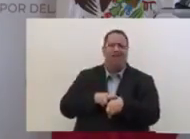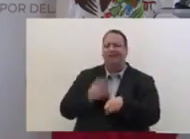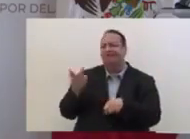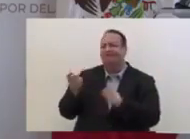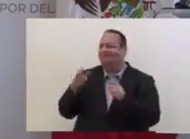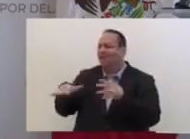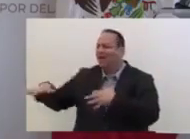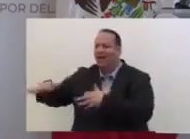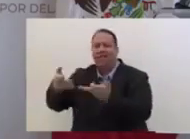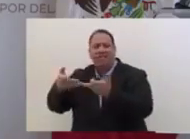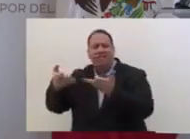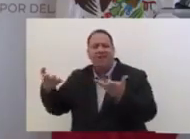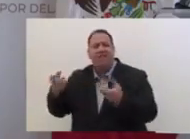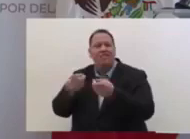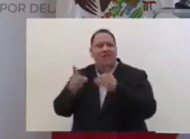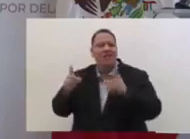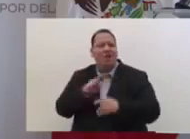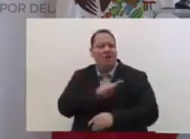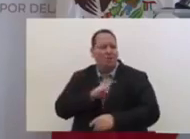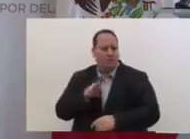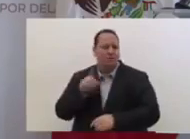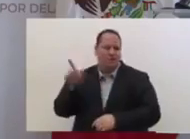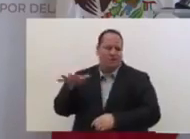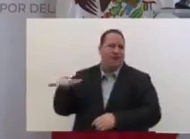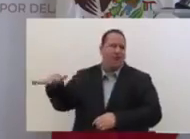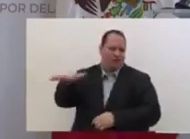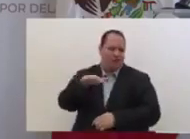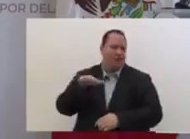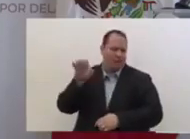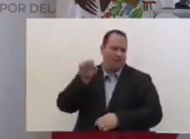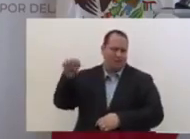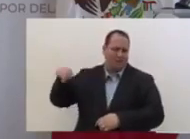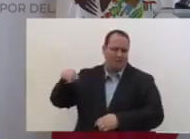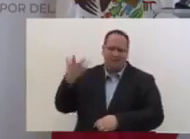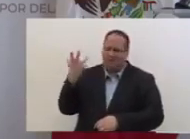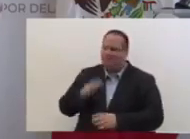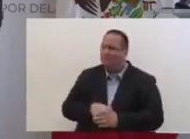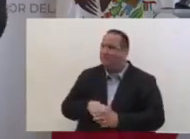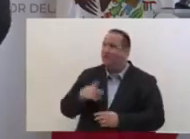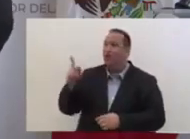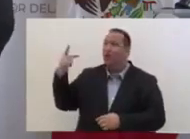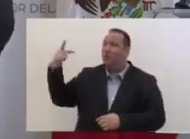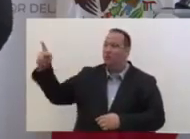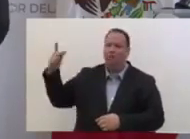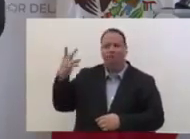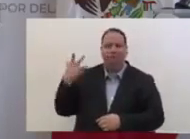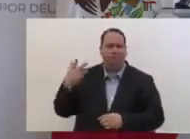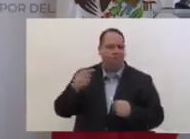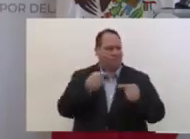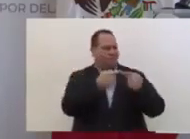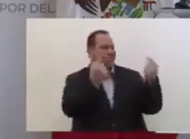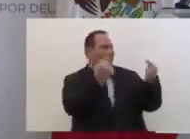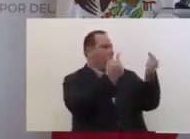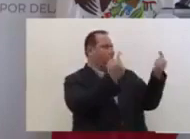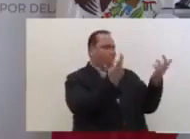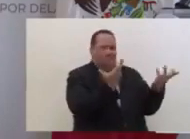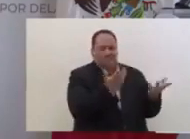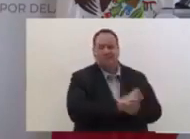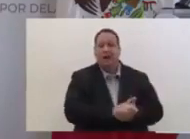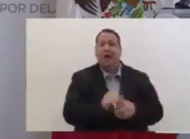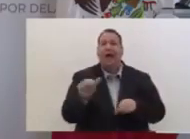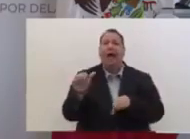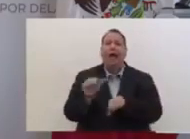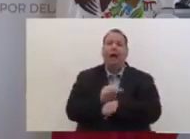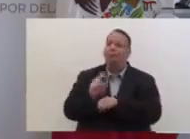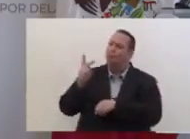Fideicomiso de Desarrollo Municipal, ahí en ese puerto de Ensenada, ha manifestado versiones contradictorias al respecto de, y el